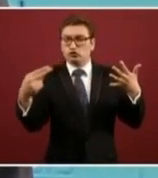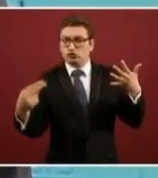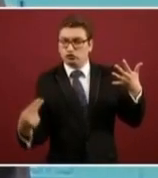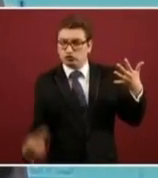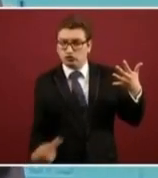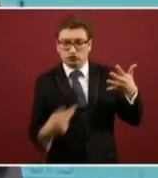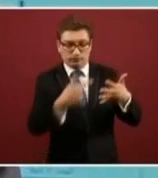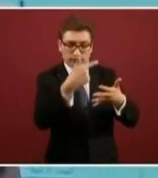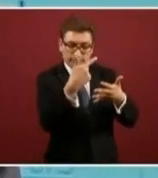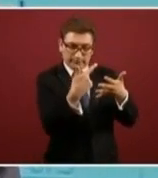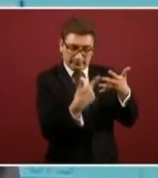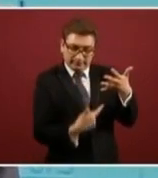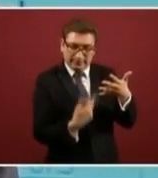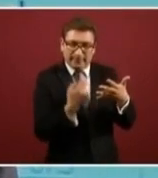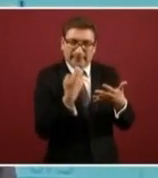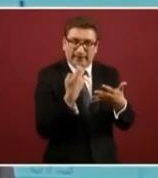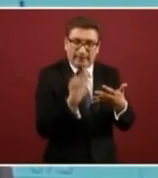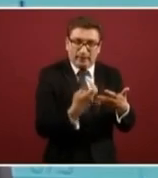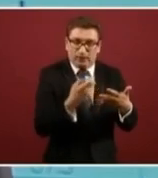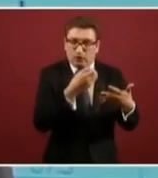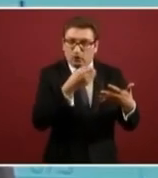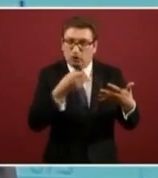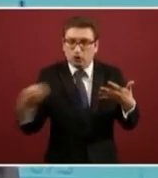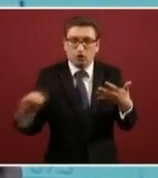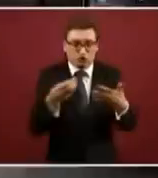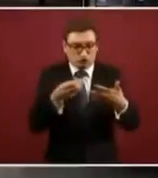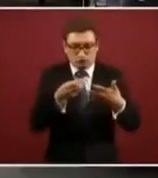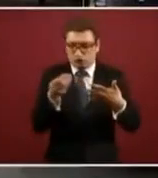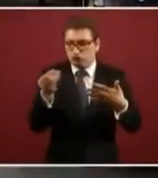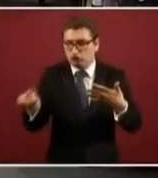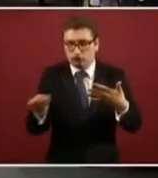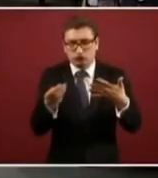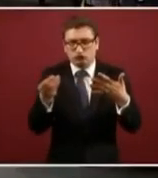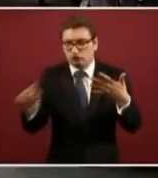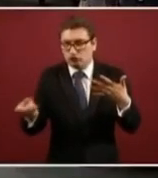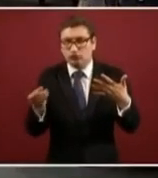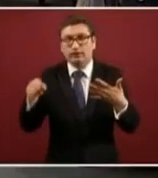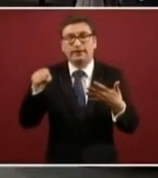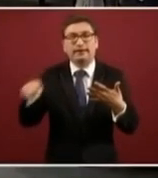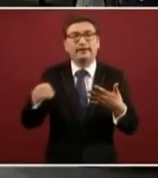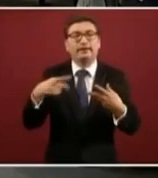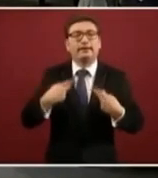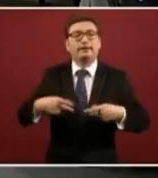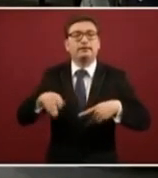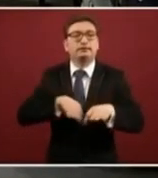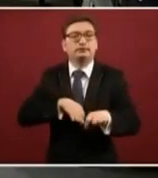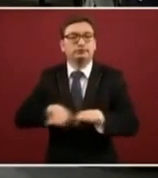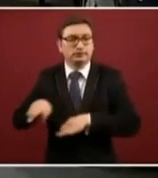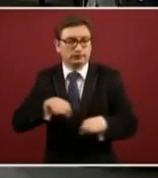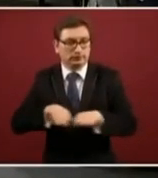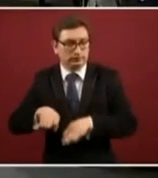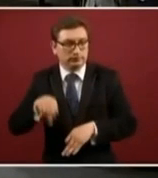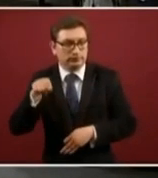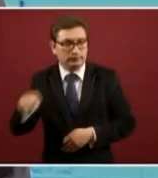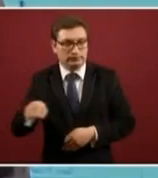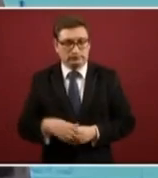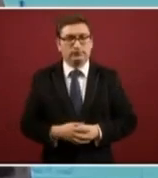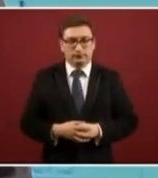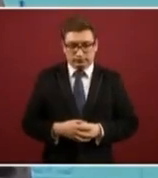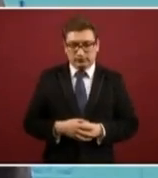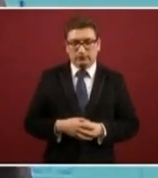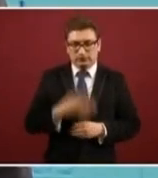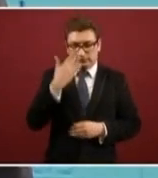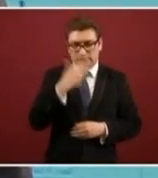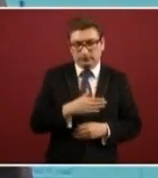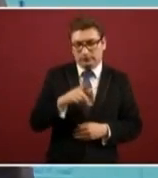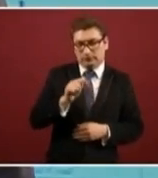y se entrega el apoyo de manera directa al productor, desde la Tesorería de la